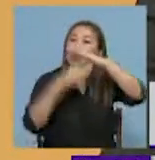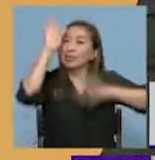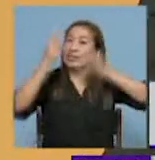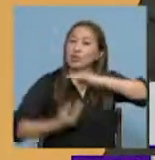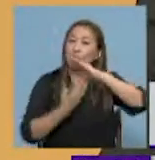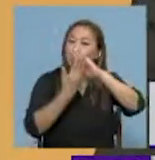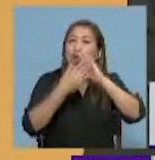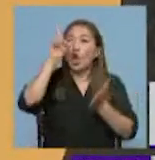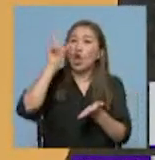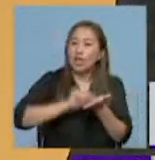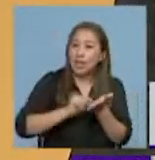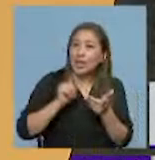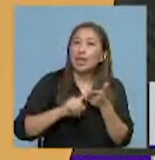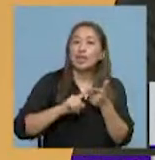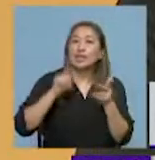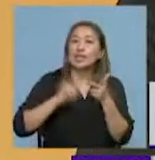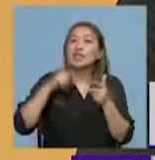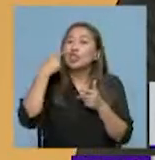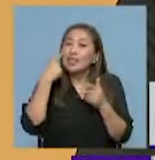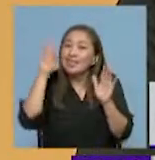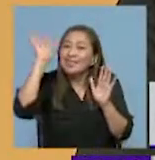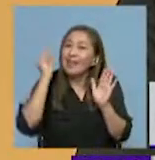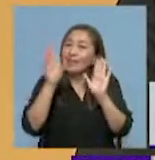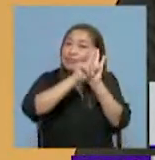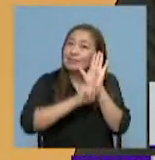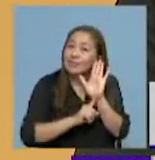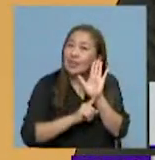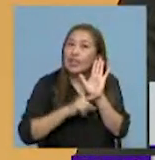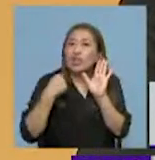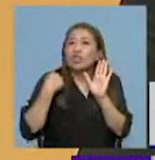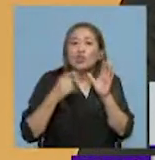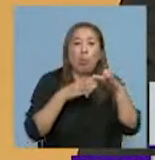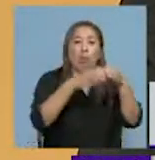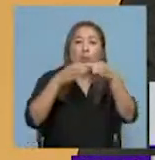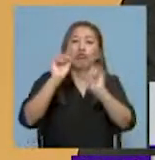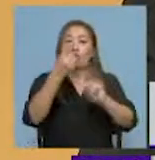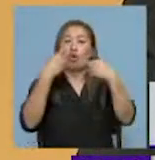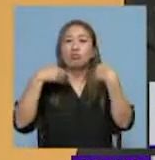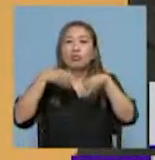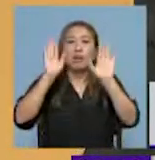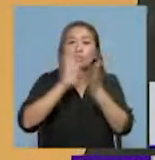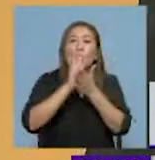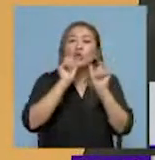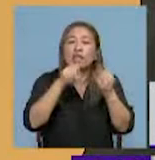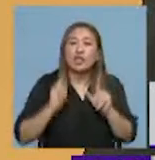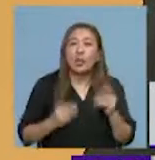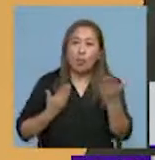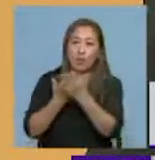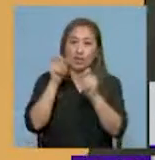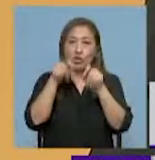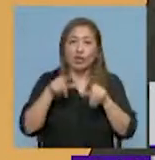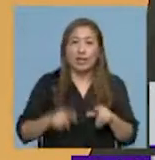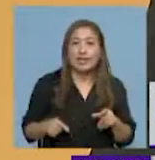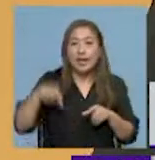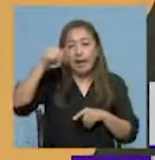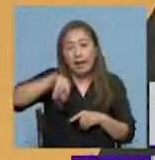señores legisladores que tienen que legislar sobre este aspecto no pueden dejar a los equipos sanitarios descubiertos este es mi pedido bien creo